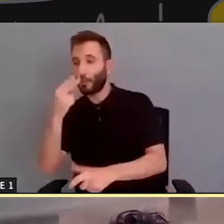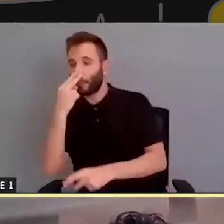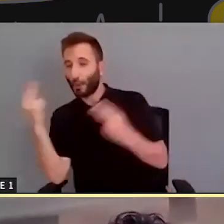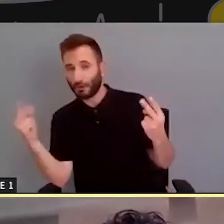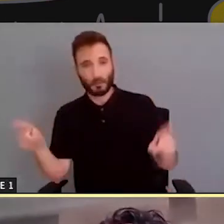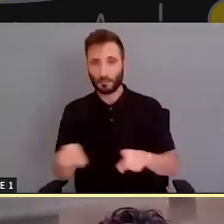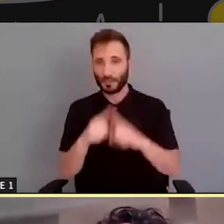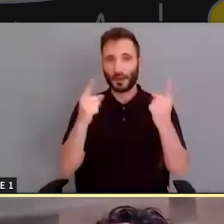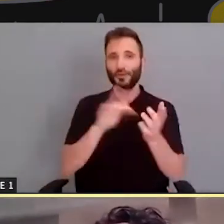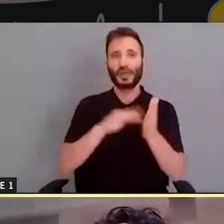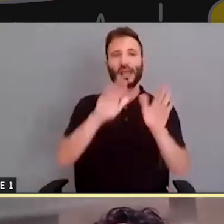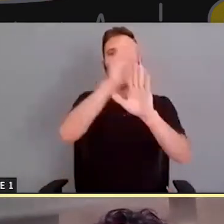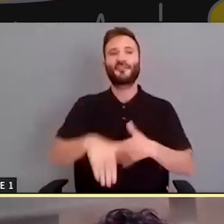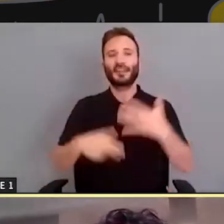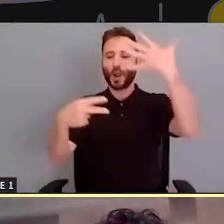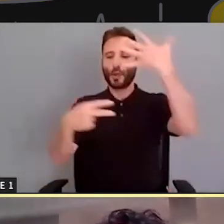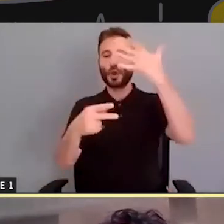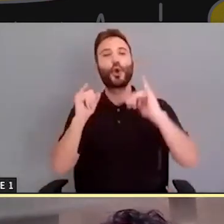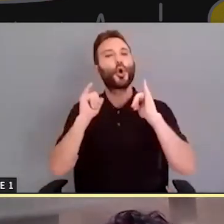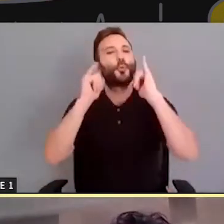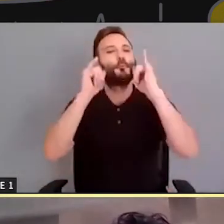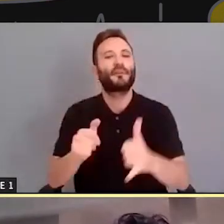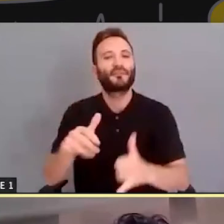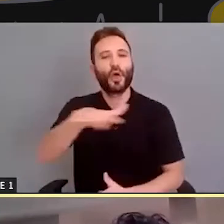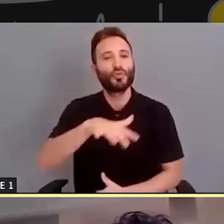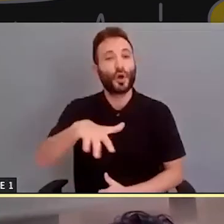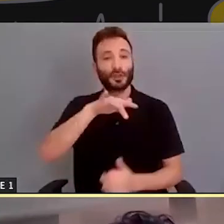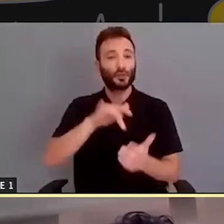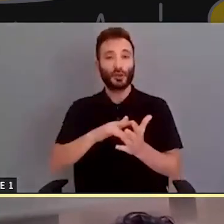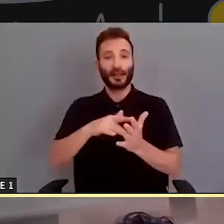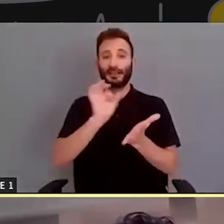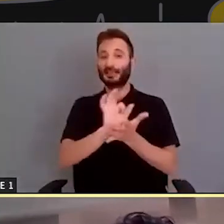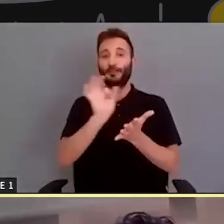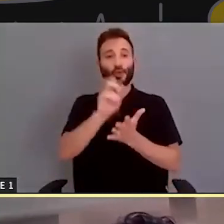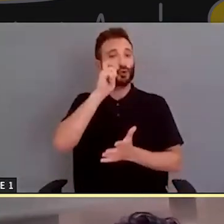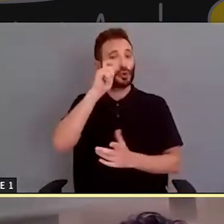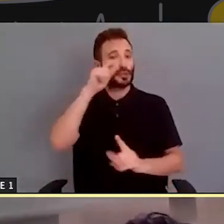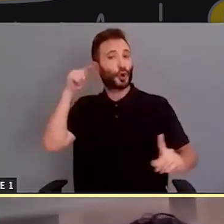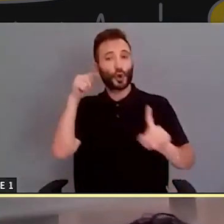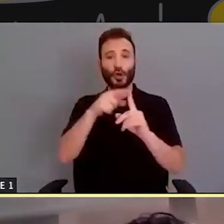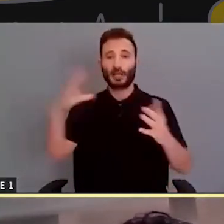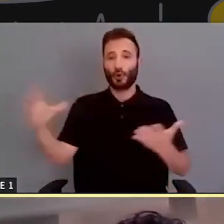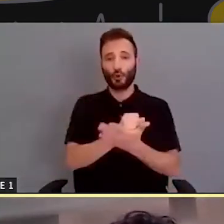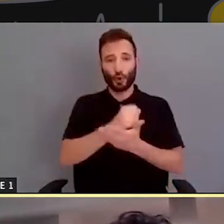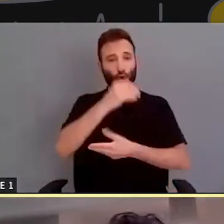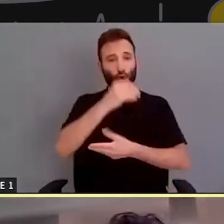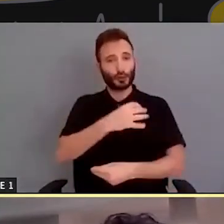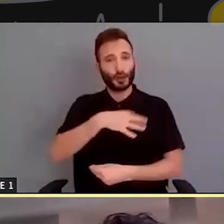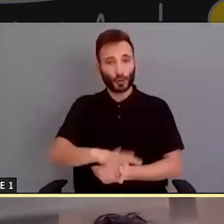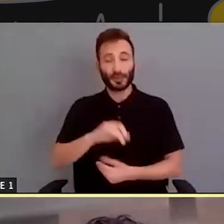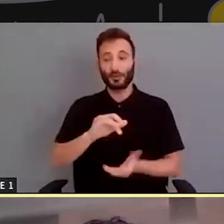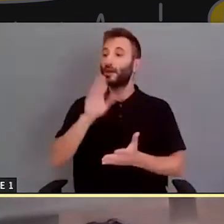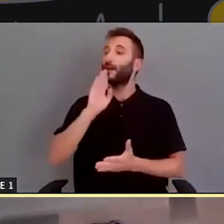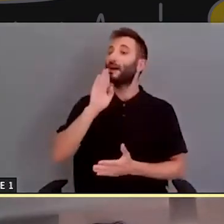dónde vamos? Bueno, pues vamos hacia unos servicios turísticos diseñados para todos. Como comentaba al principio, pues el